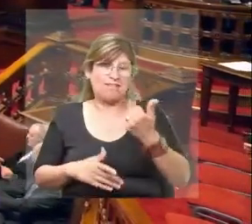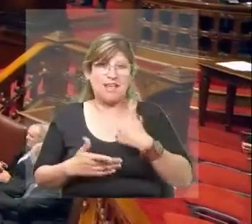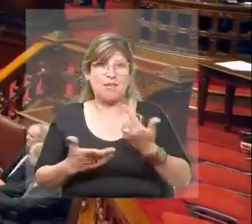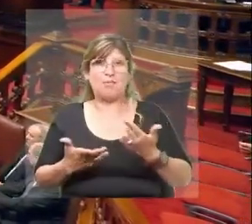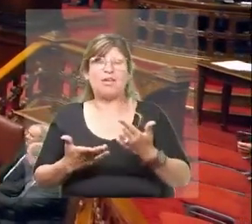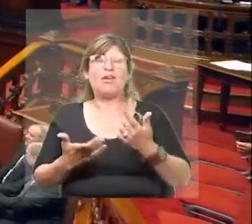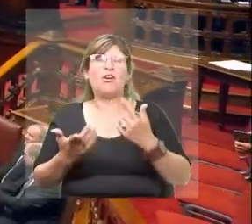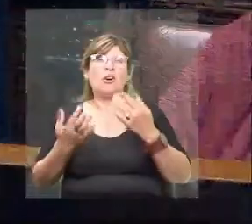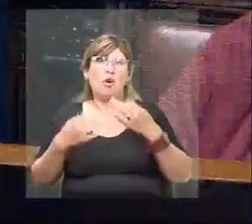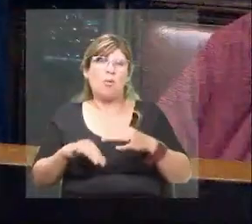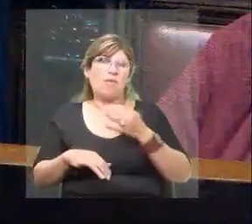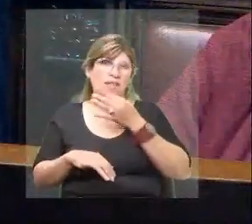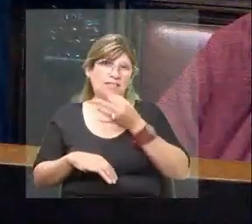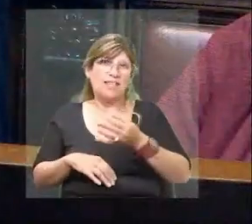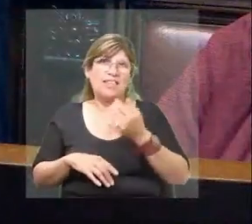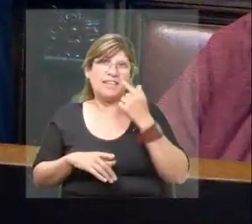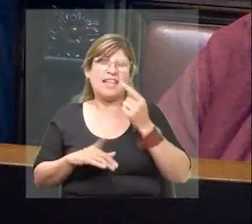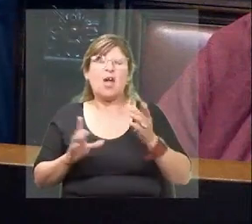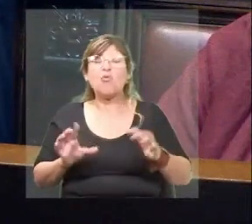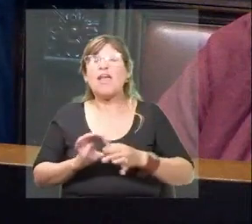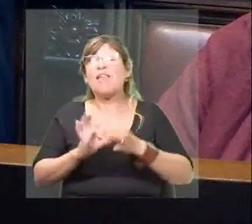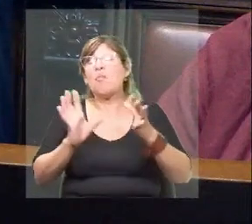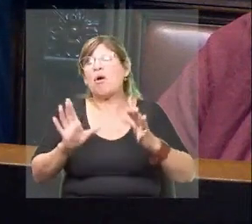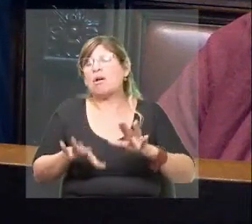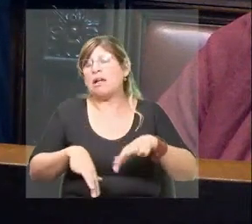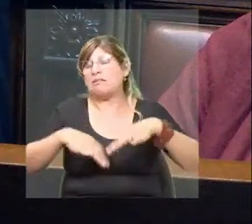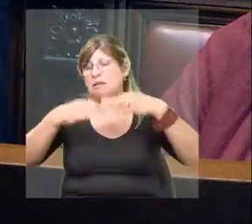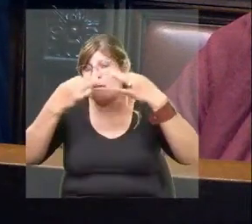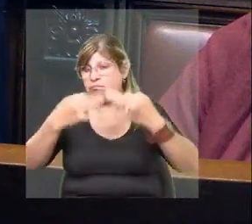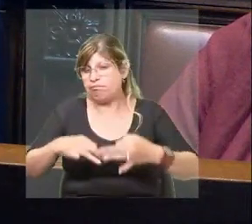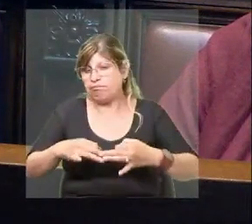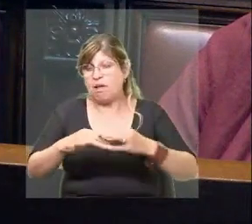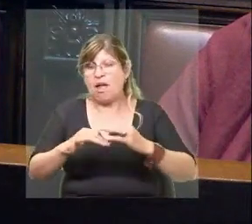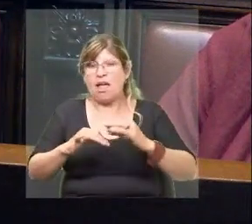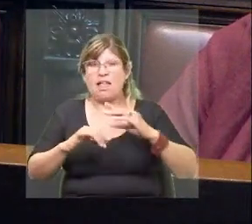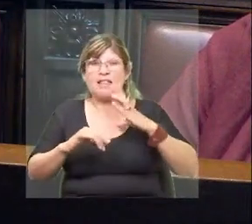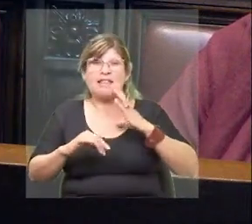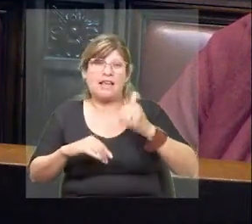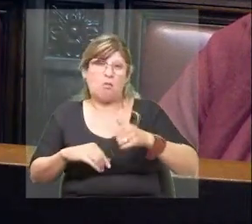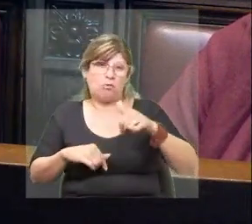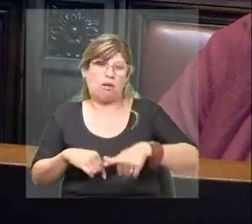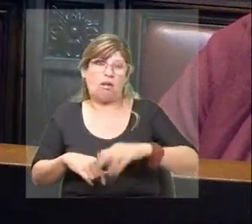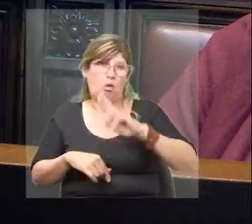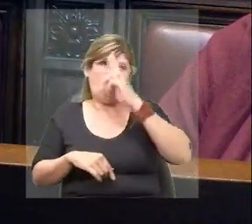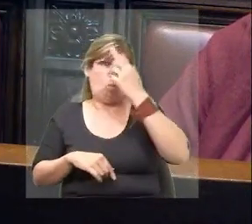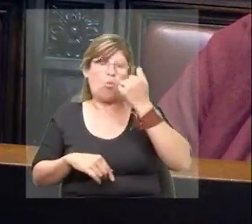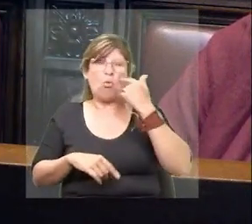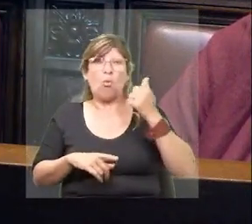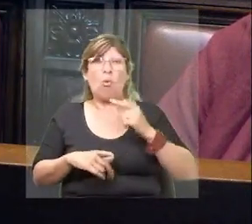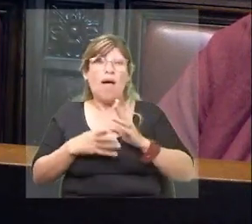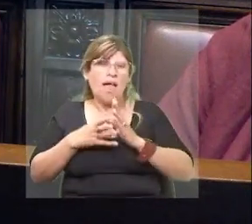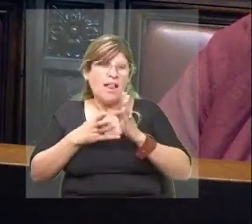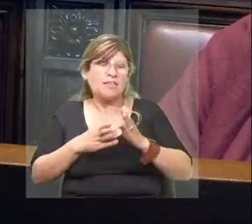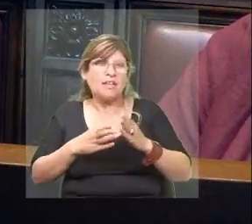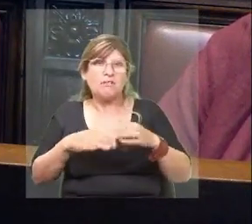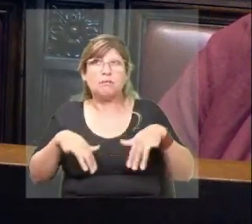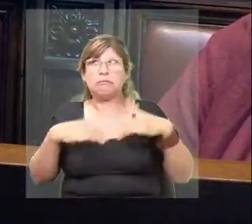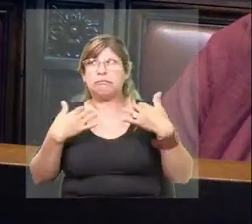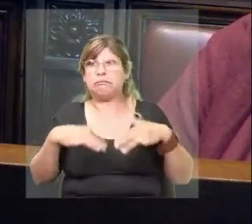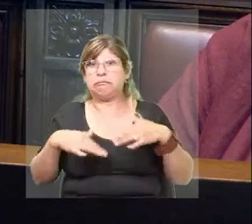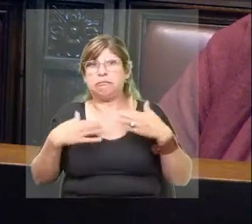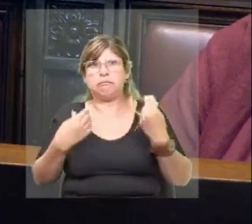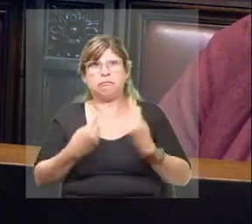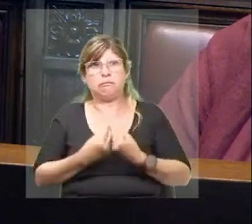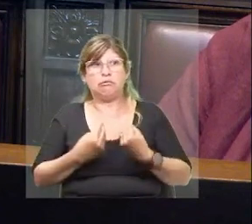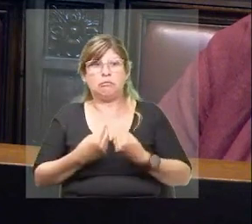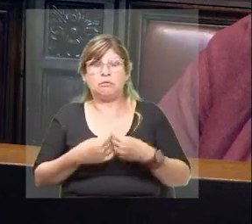se decía, una democracia ejemplar como tenemos en el Uruguay. Y los desafíos son muchos.